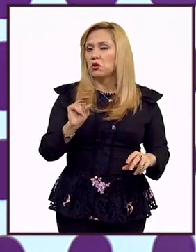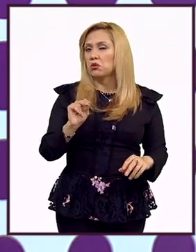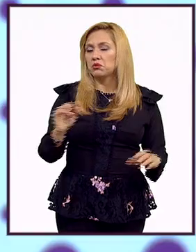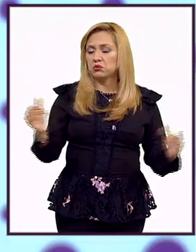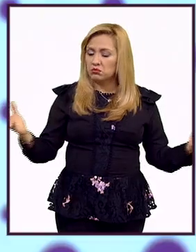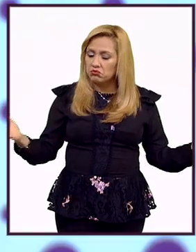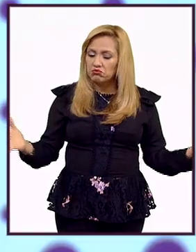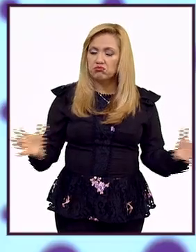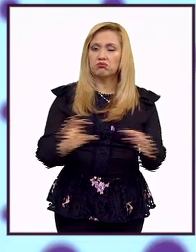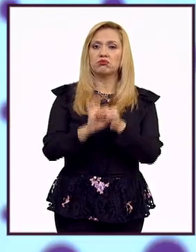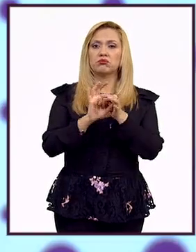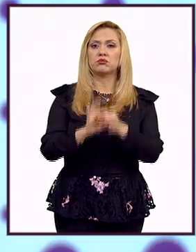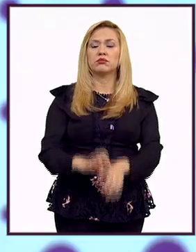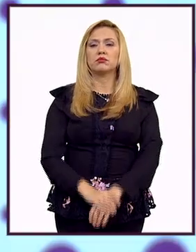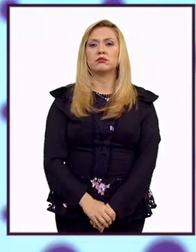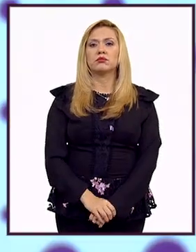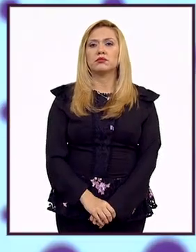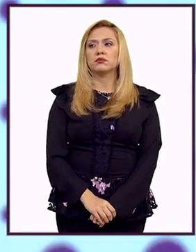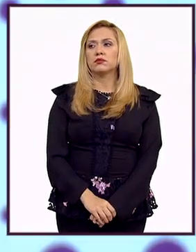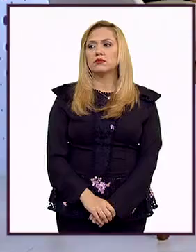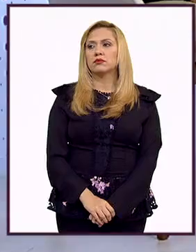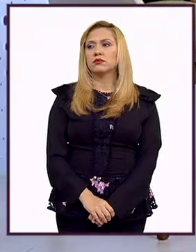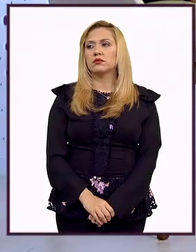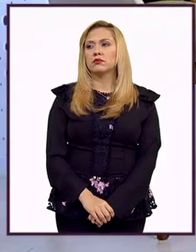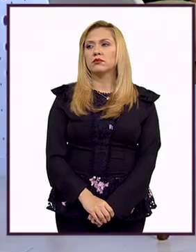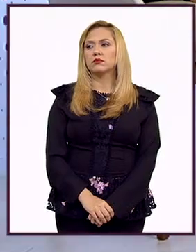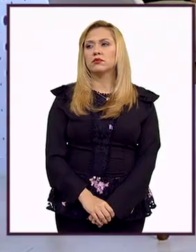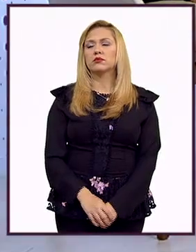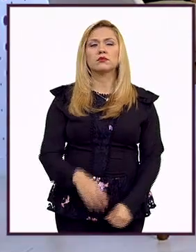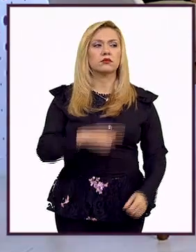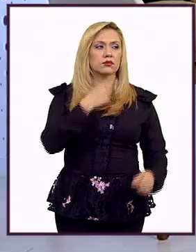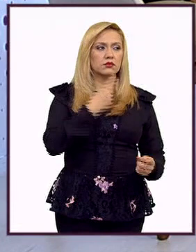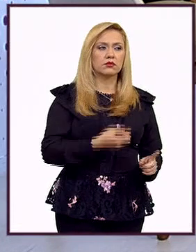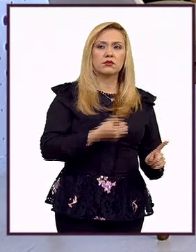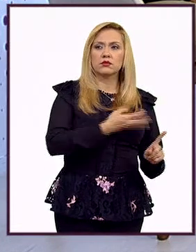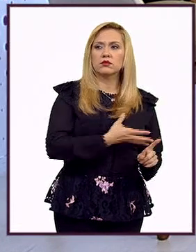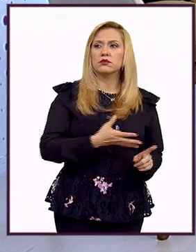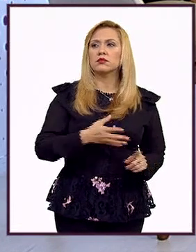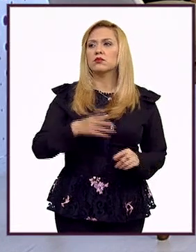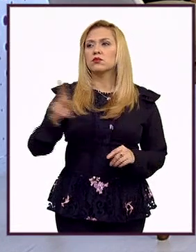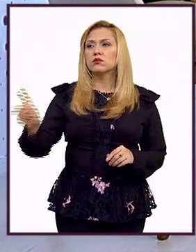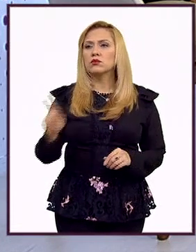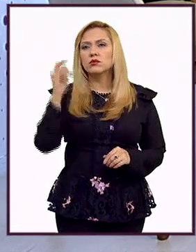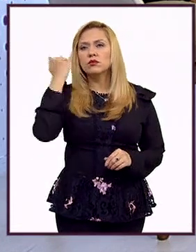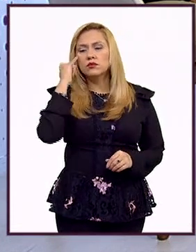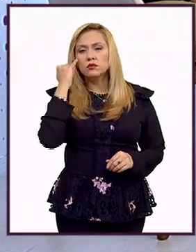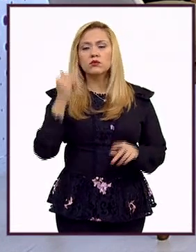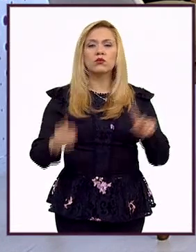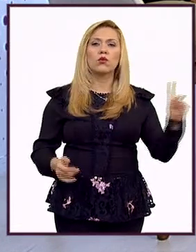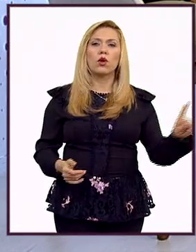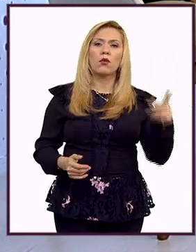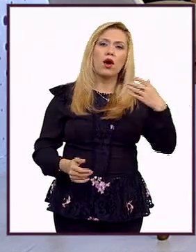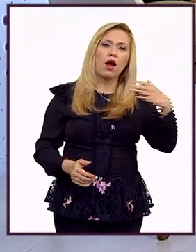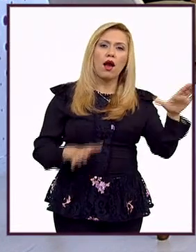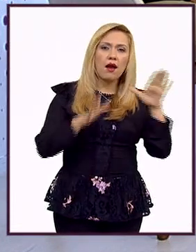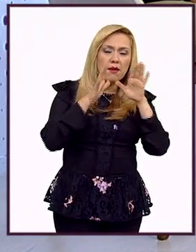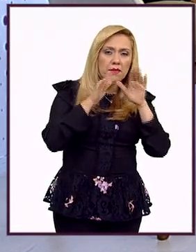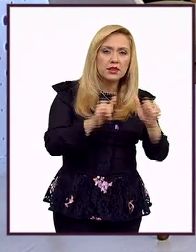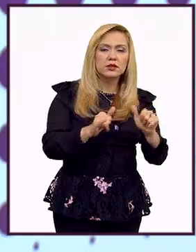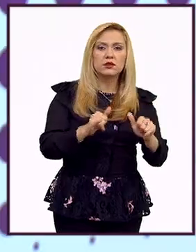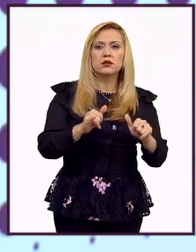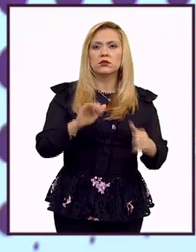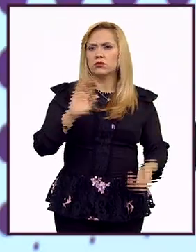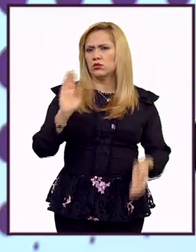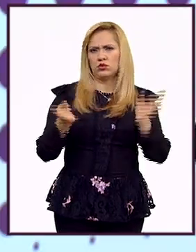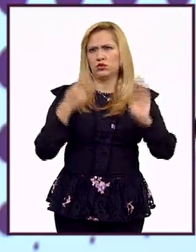podía comentar ahorita de inicio. Sí, y un poco complementando lo que dice, pueblos indígenas y pueblos campesinos mantienen en el mundo,